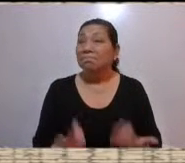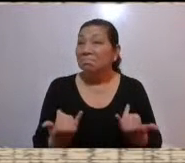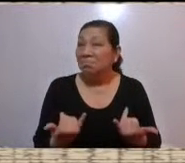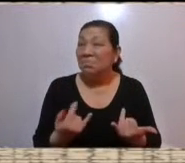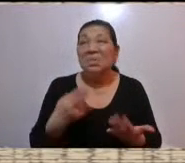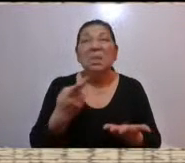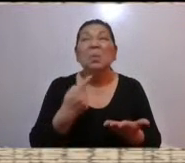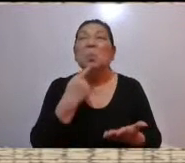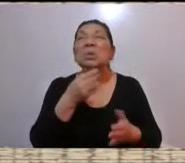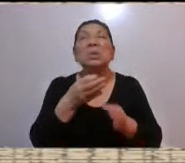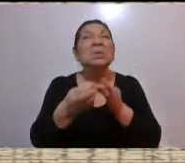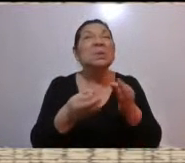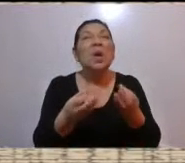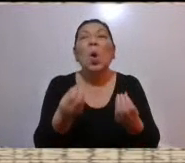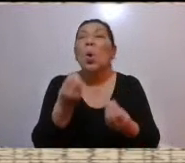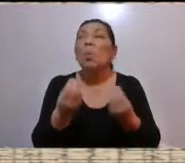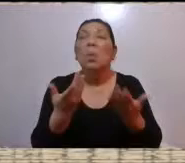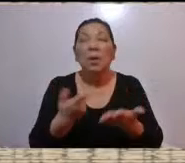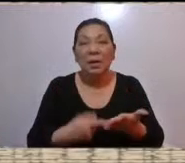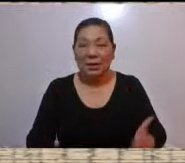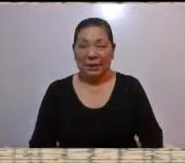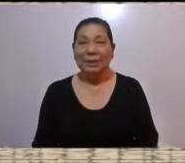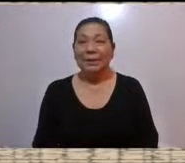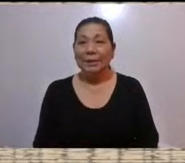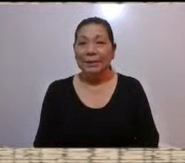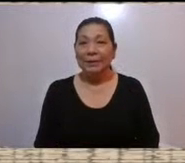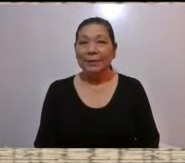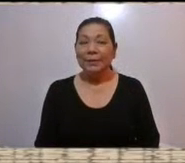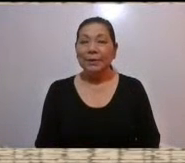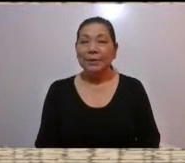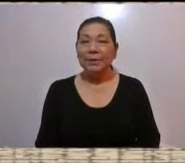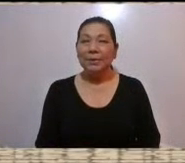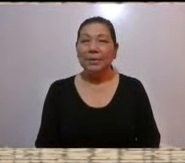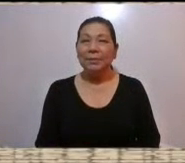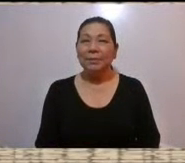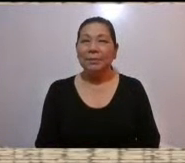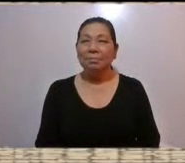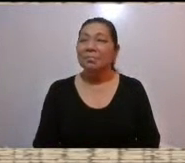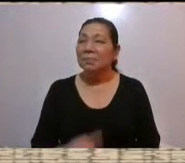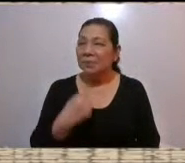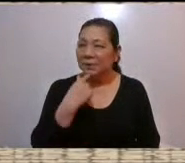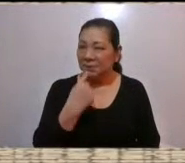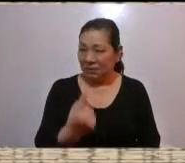Bien, básicamente las razones que, digamos,